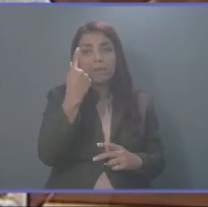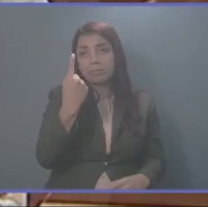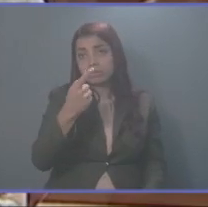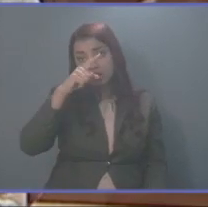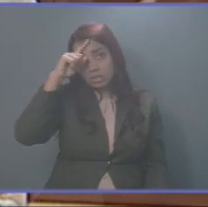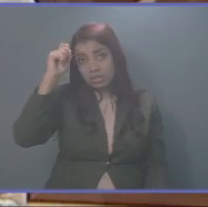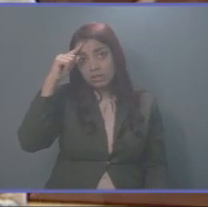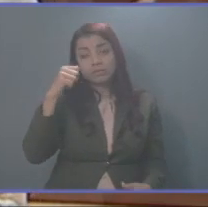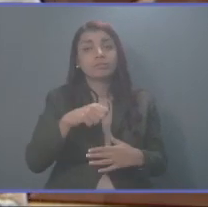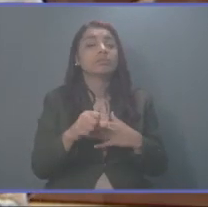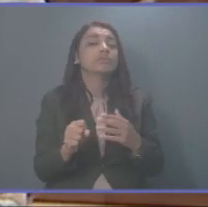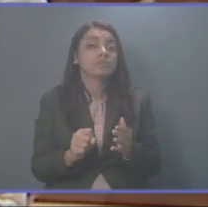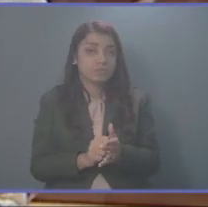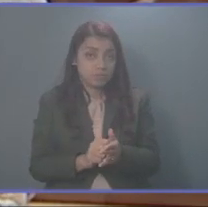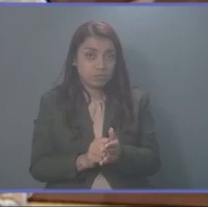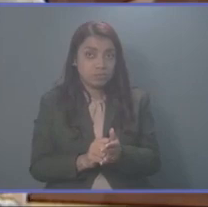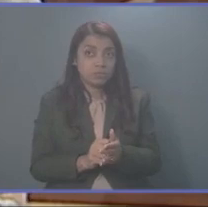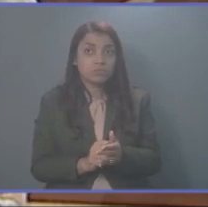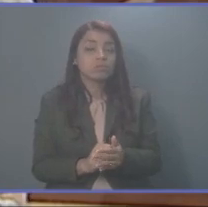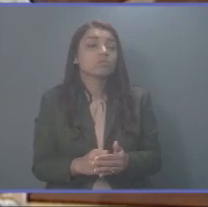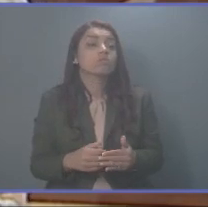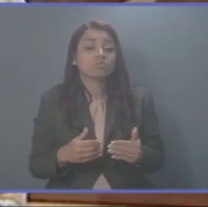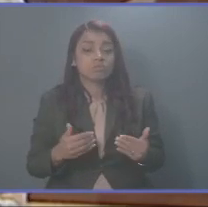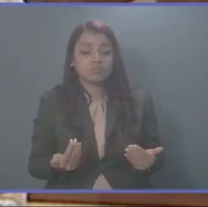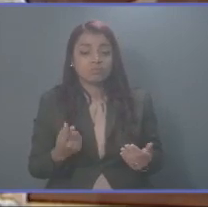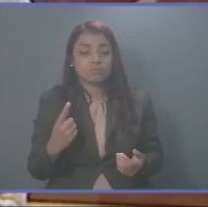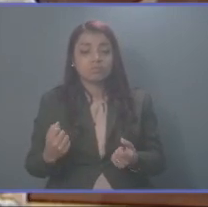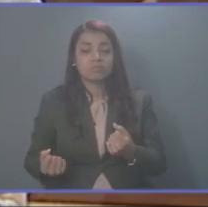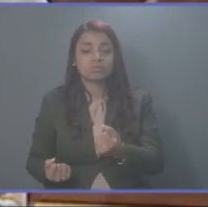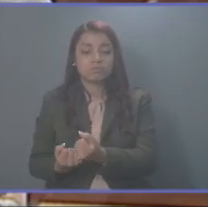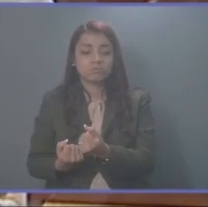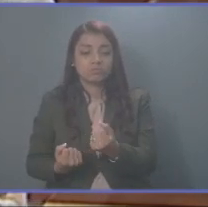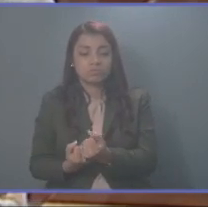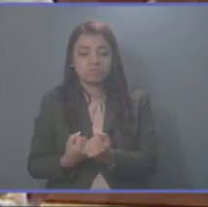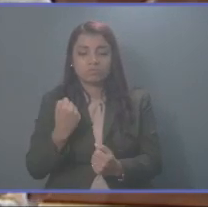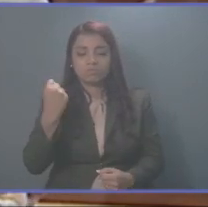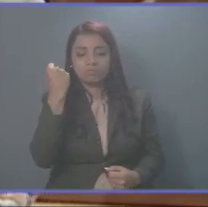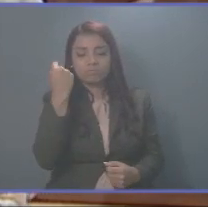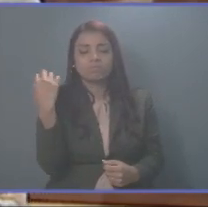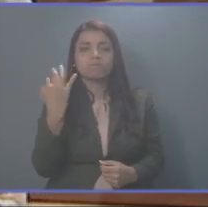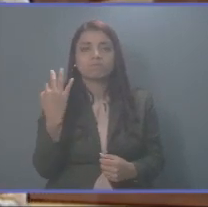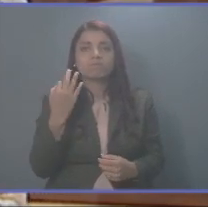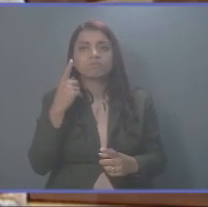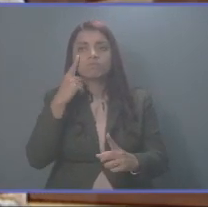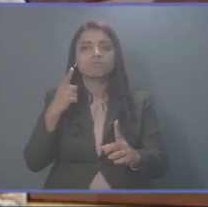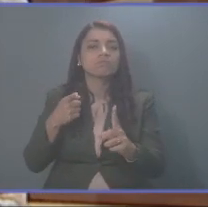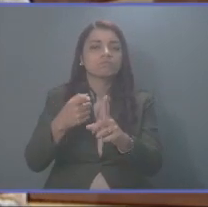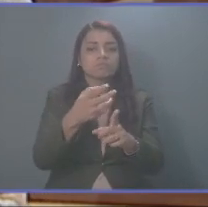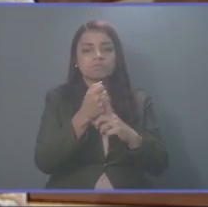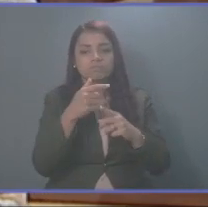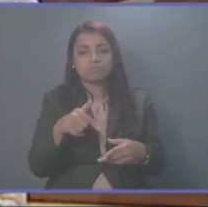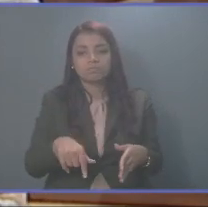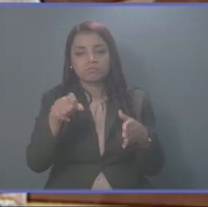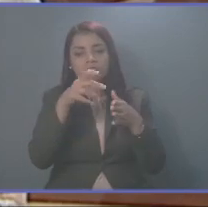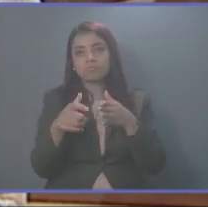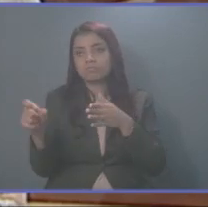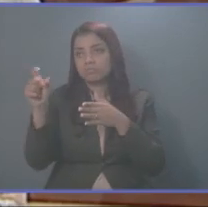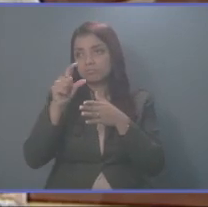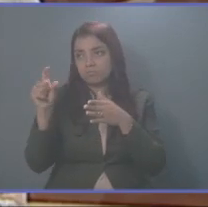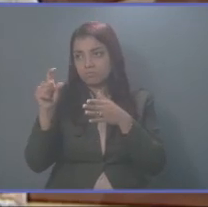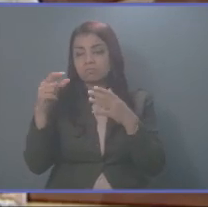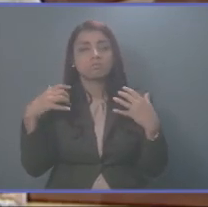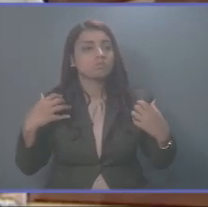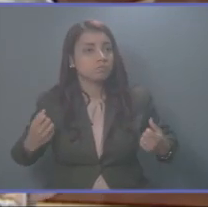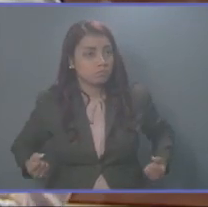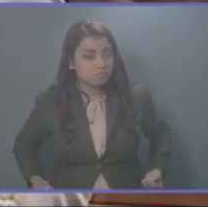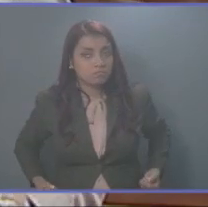Asamblea Legislativa, cuyo aporte ha sido medular para alcanzar los objetivos de este órgano de Estado.